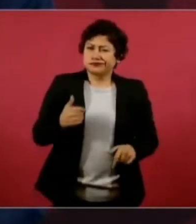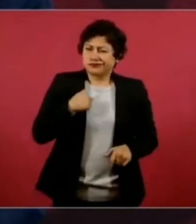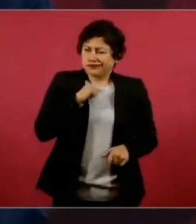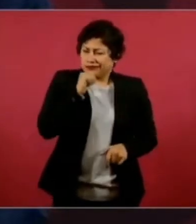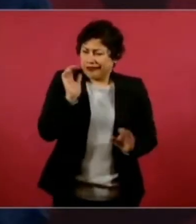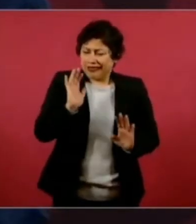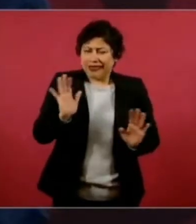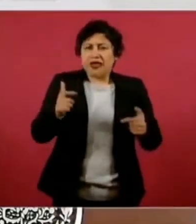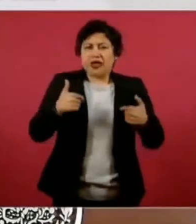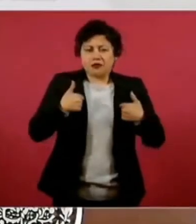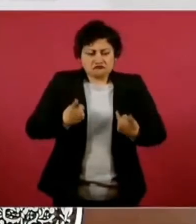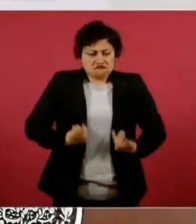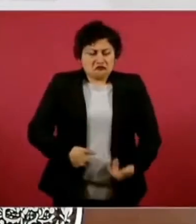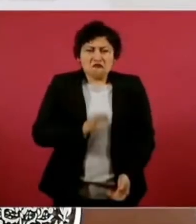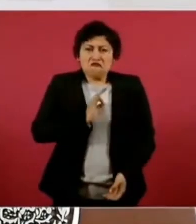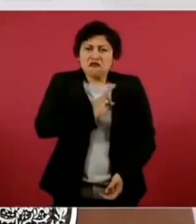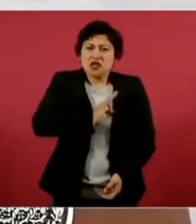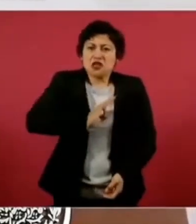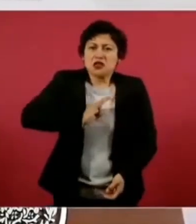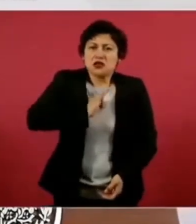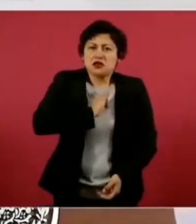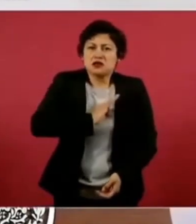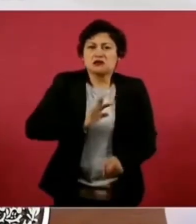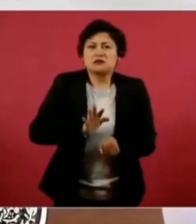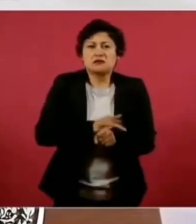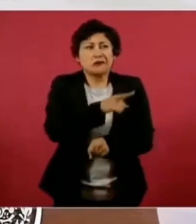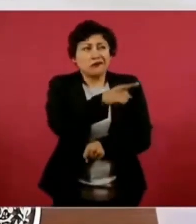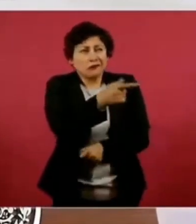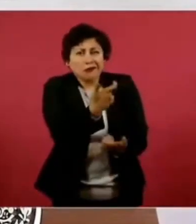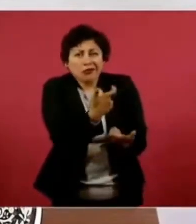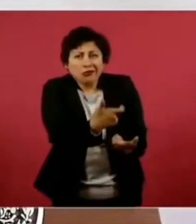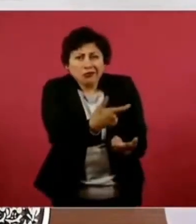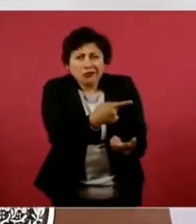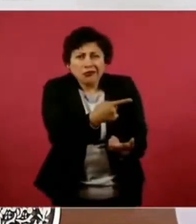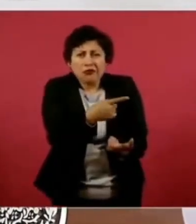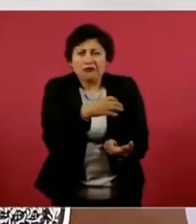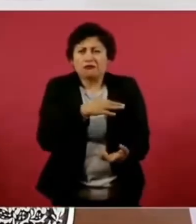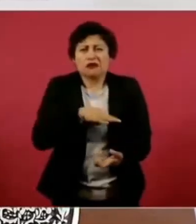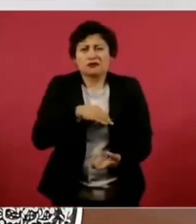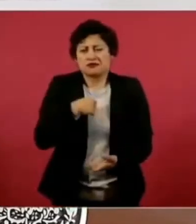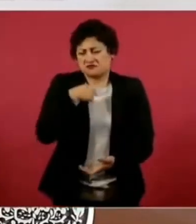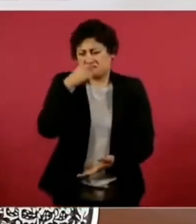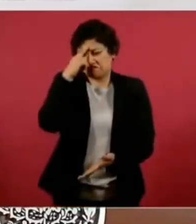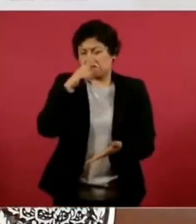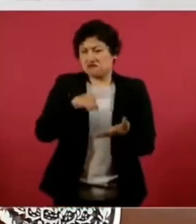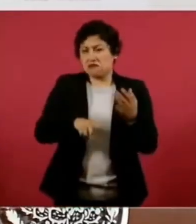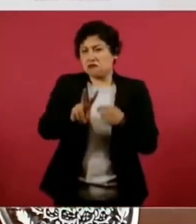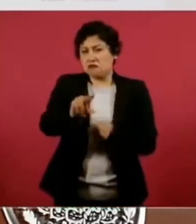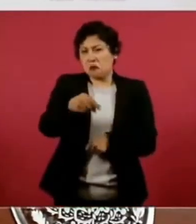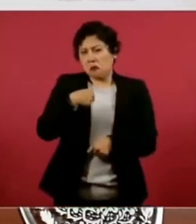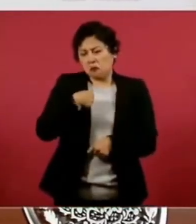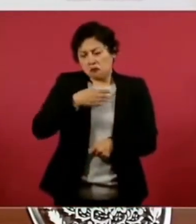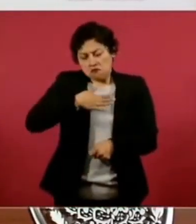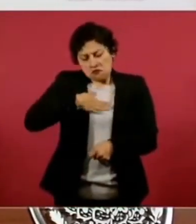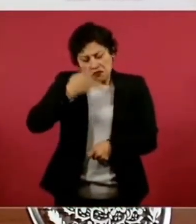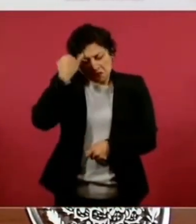porque el dinero no es la felicidad. Siempre lo he dicho. Entonces,